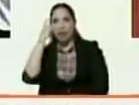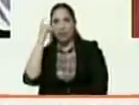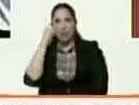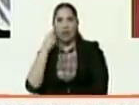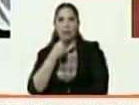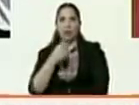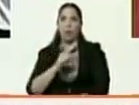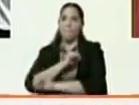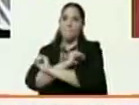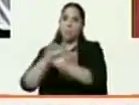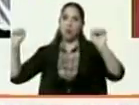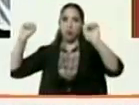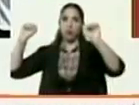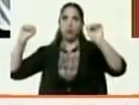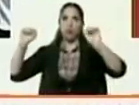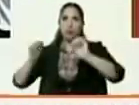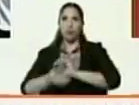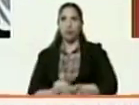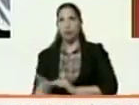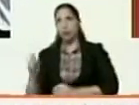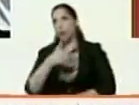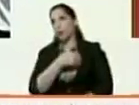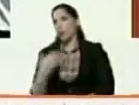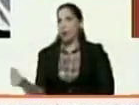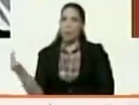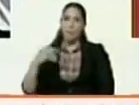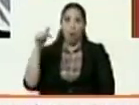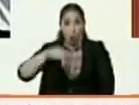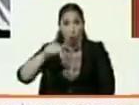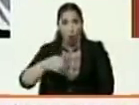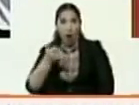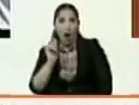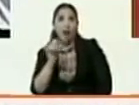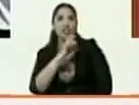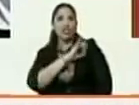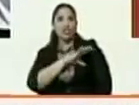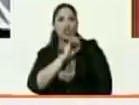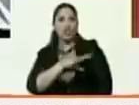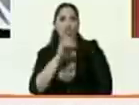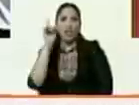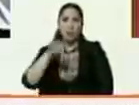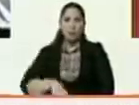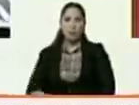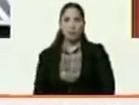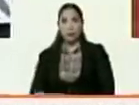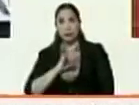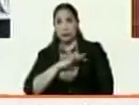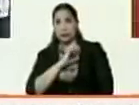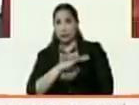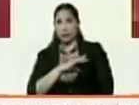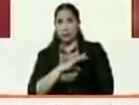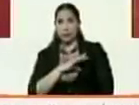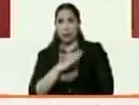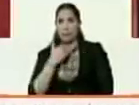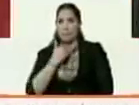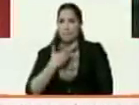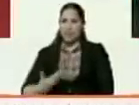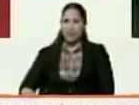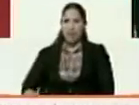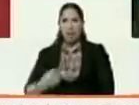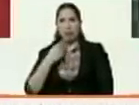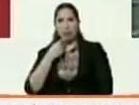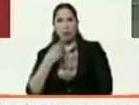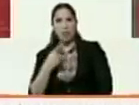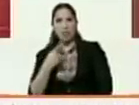ya, no quiero más. Y hoy ahí está Chile. Hoy está Chile con un presidente que dicen